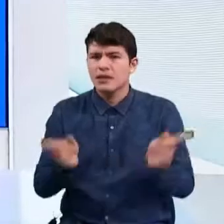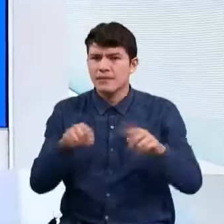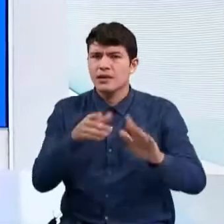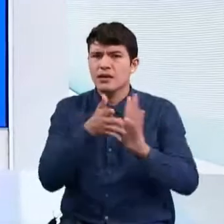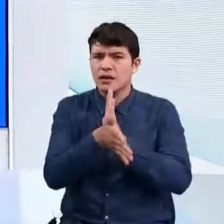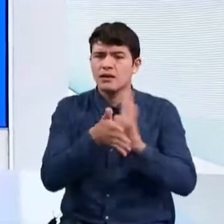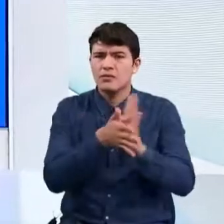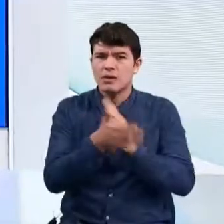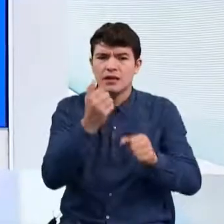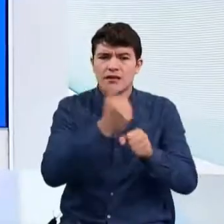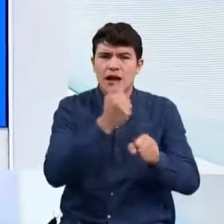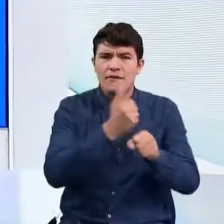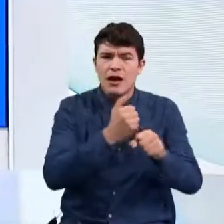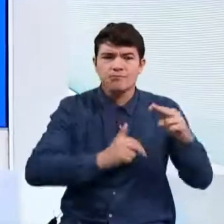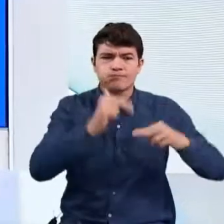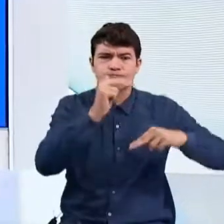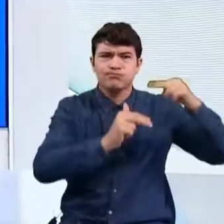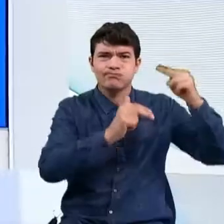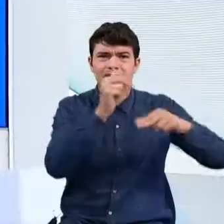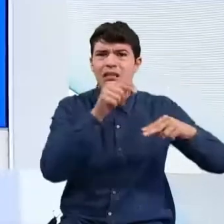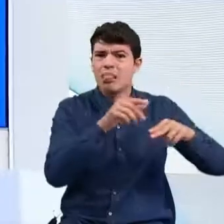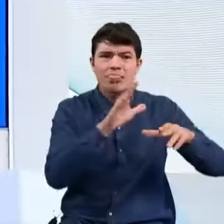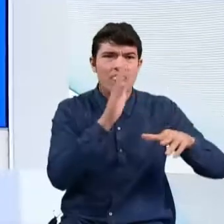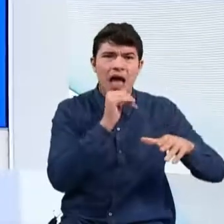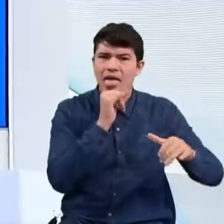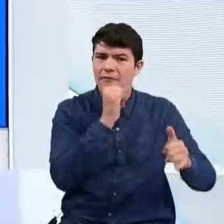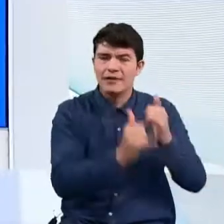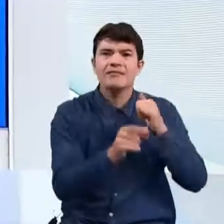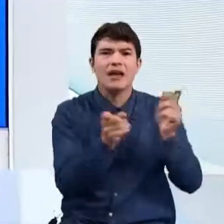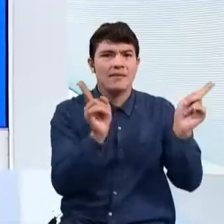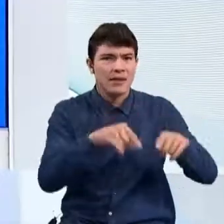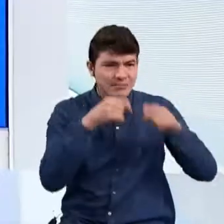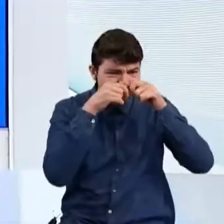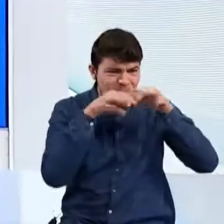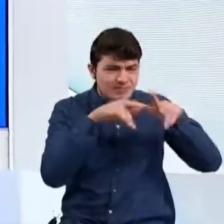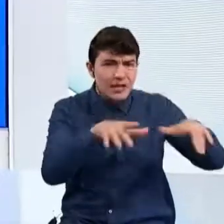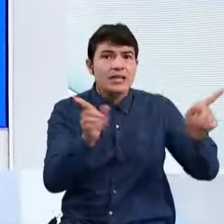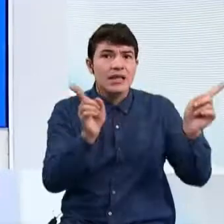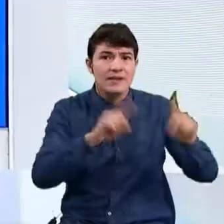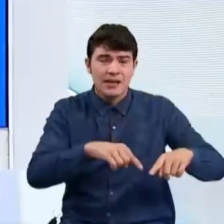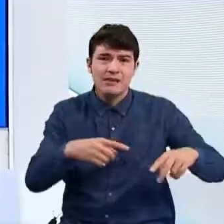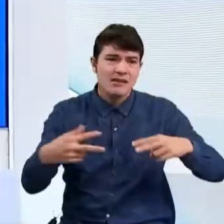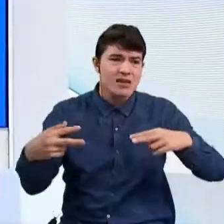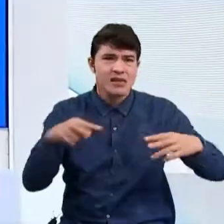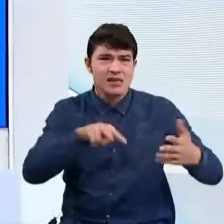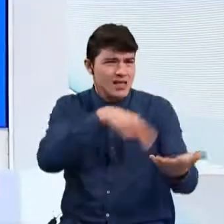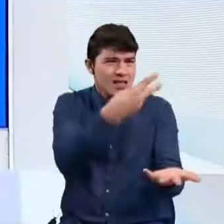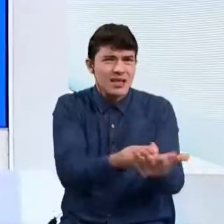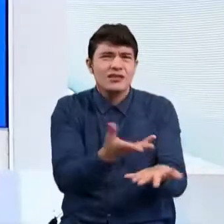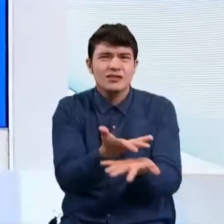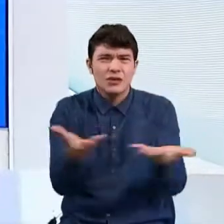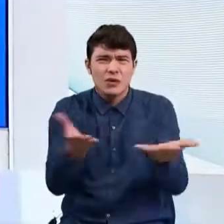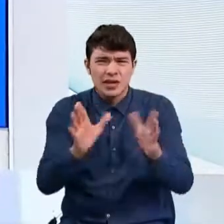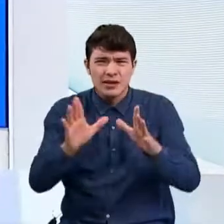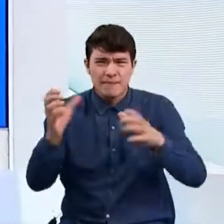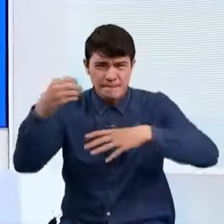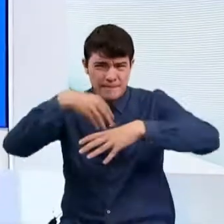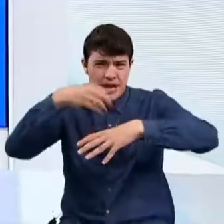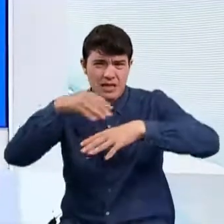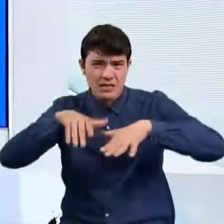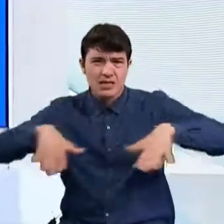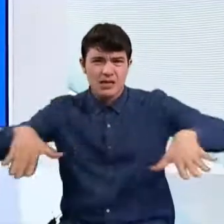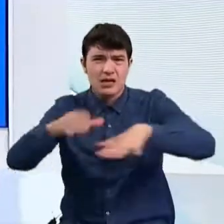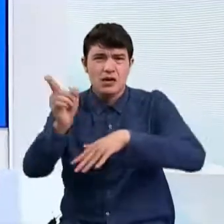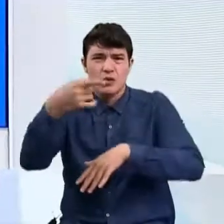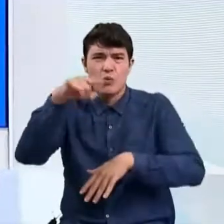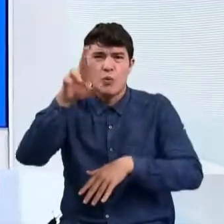no obras sin terminar es la causante de contaminación ambiental y también de accidentes a transeúntes eso queda a las afueras de la plaza guarín en bucaramanga la